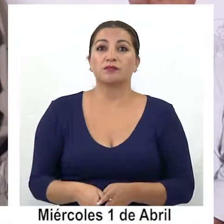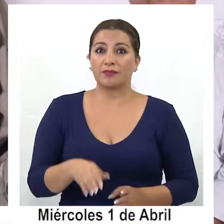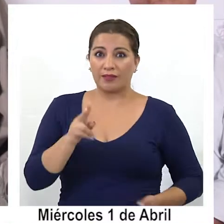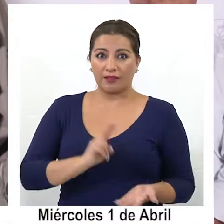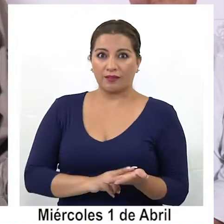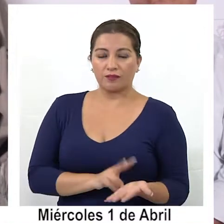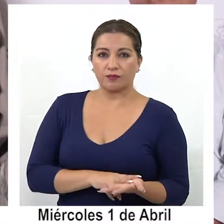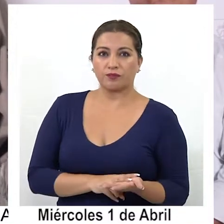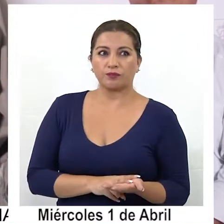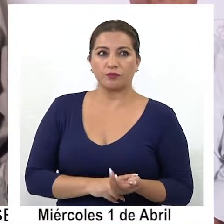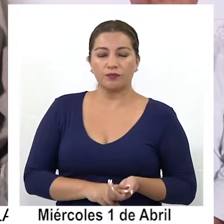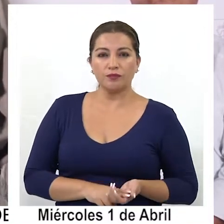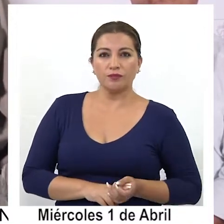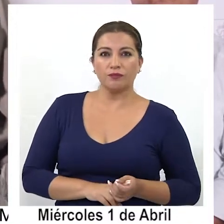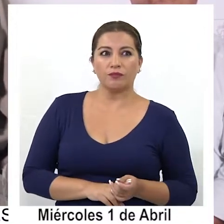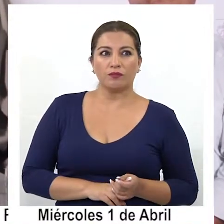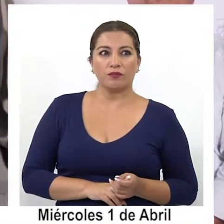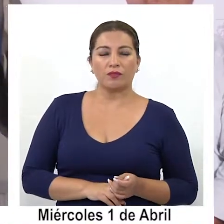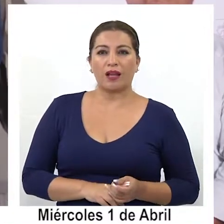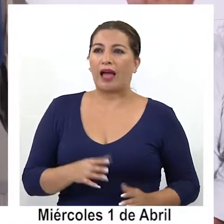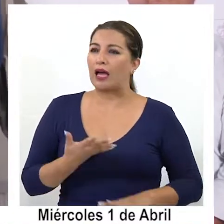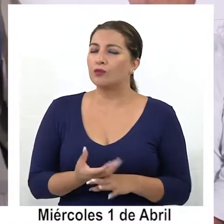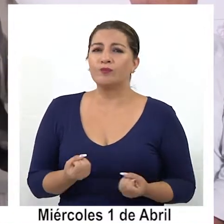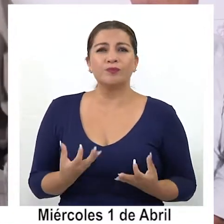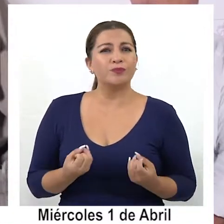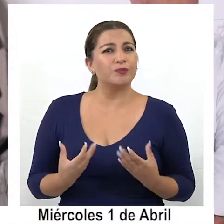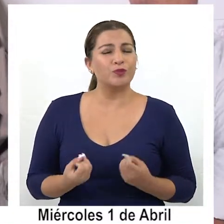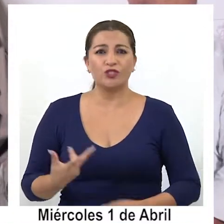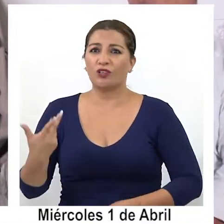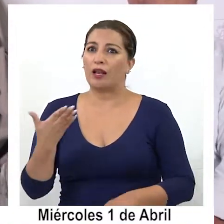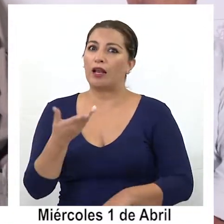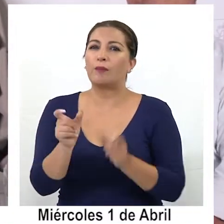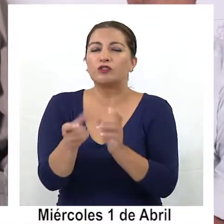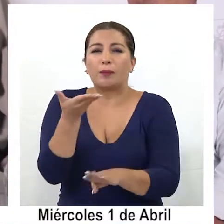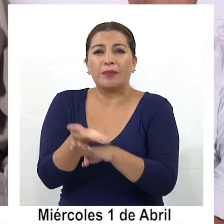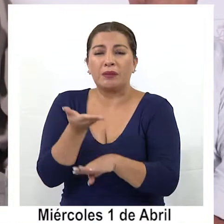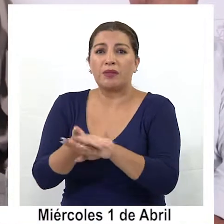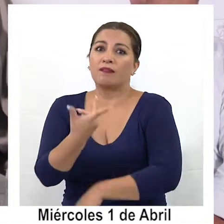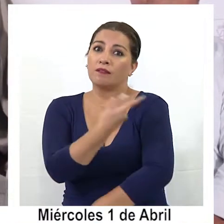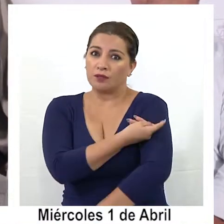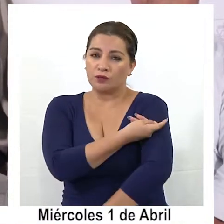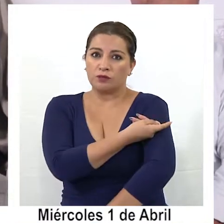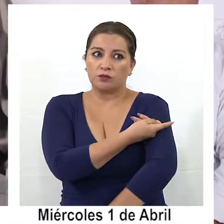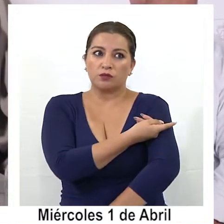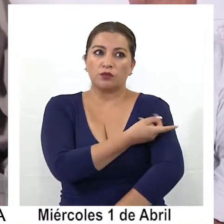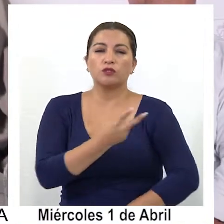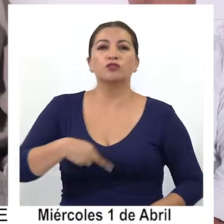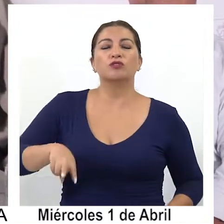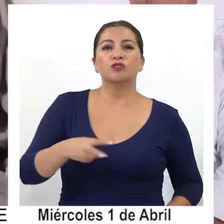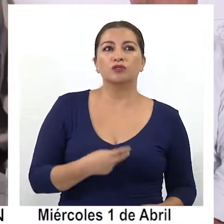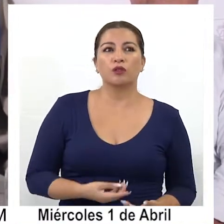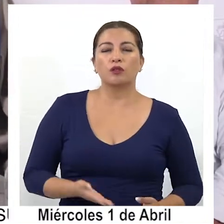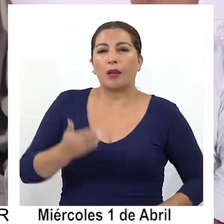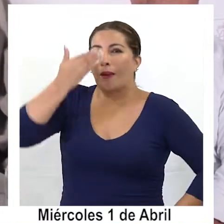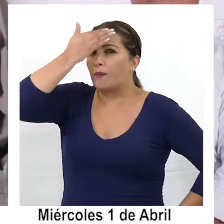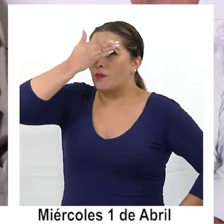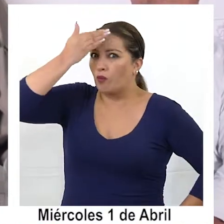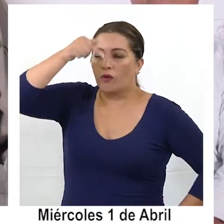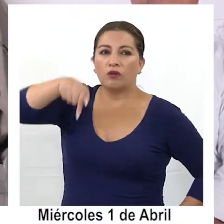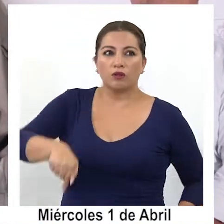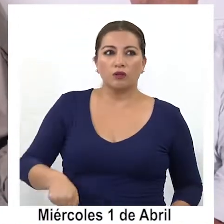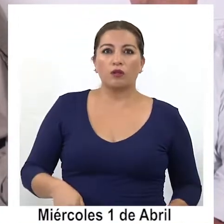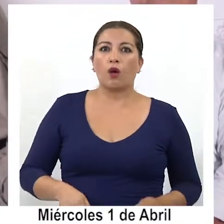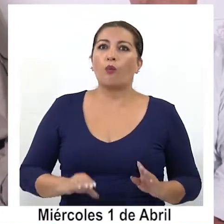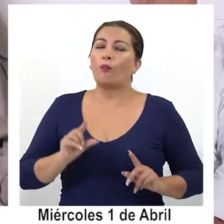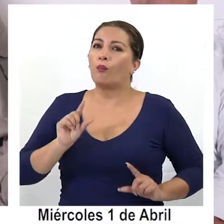bien es cierto ha sobredemandado en una primera etapa la vacunación, nos implica también un grado de preocupación hoy día porque se ha